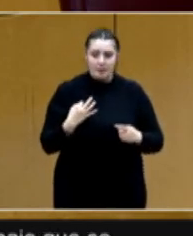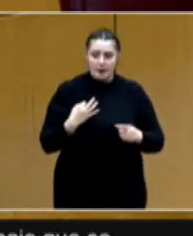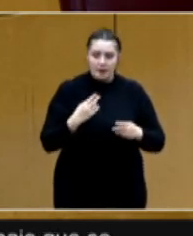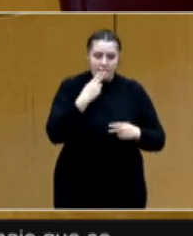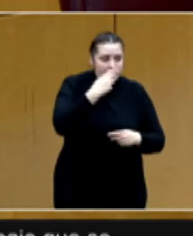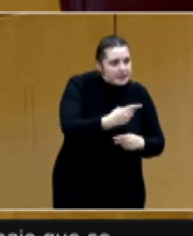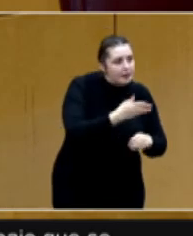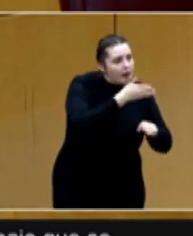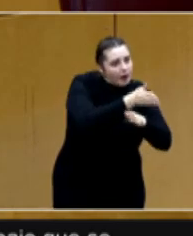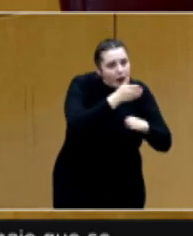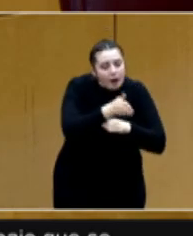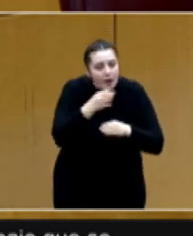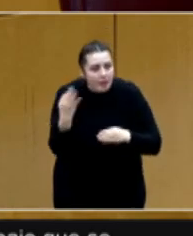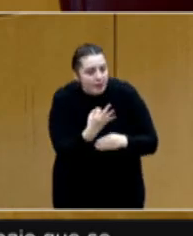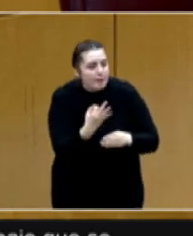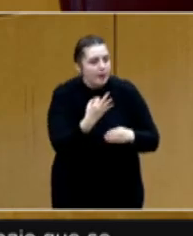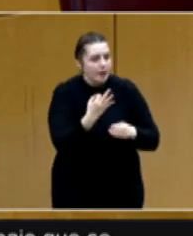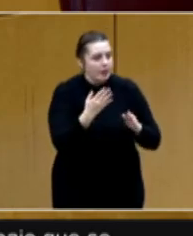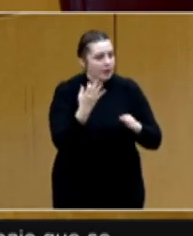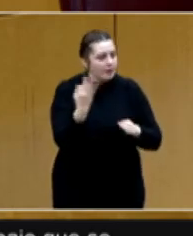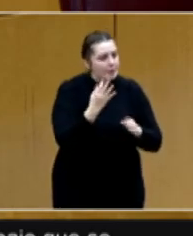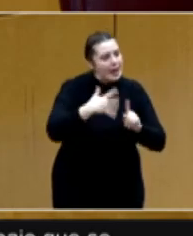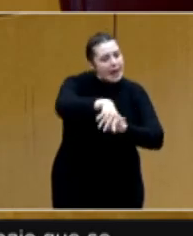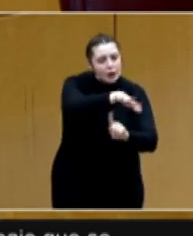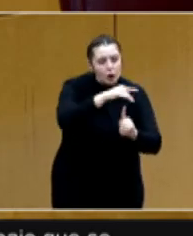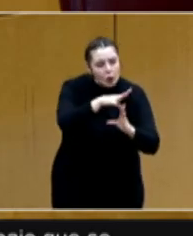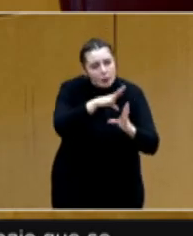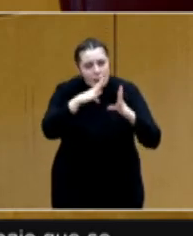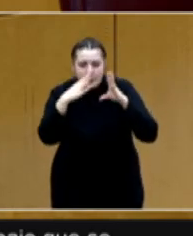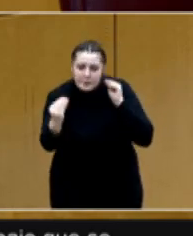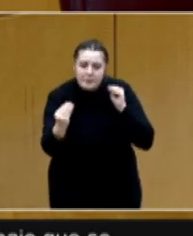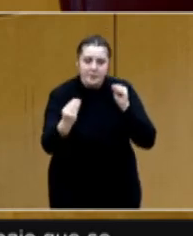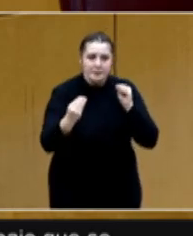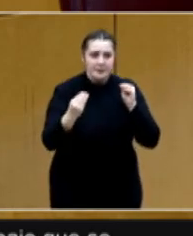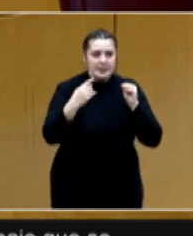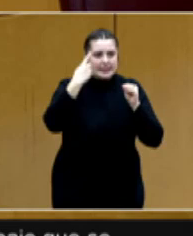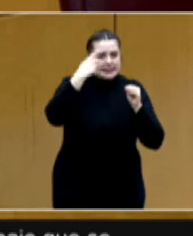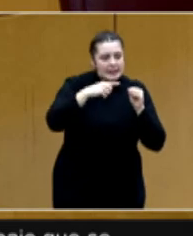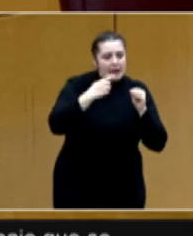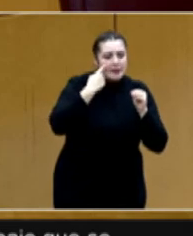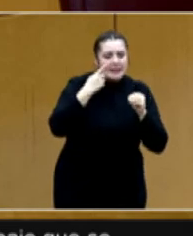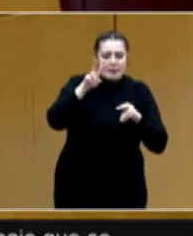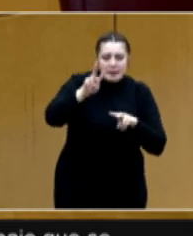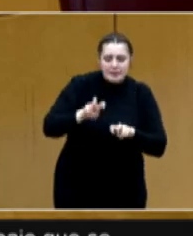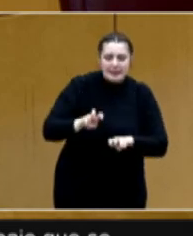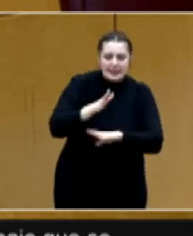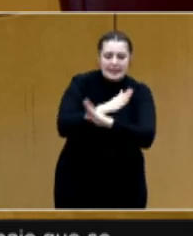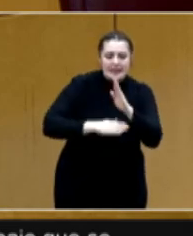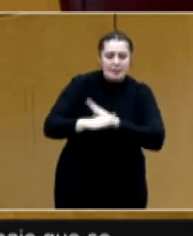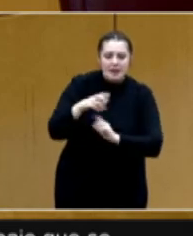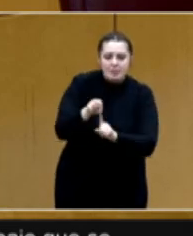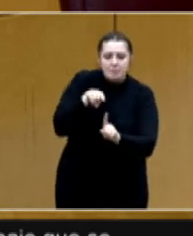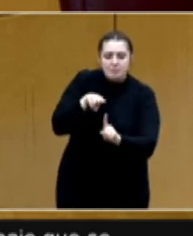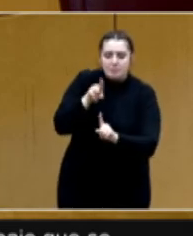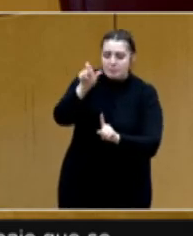que visitar hay que entender el entorno hay que analizar la discapacidad desde la perspectiva